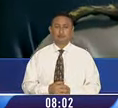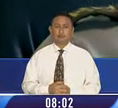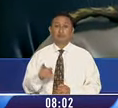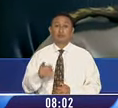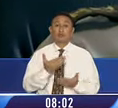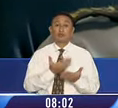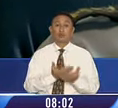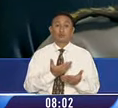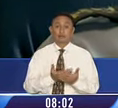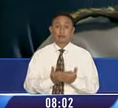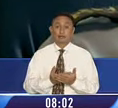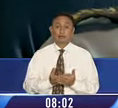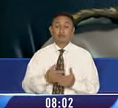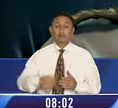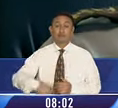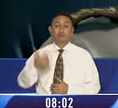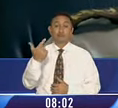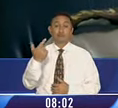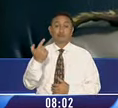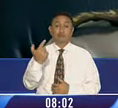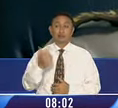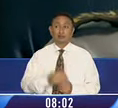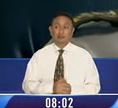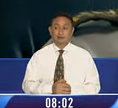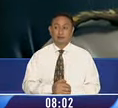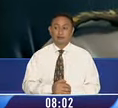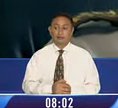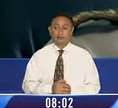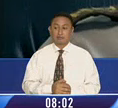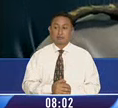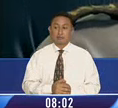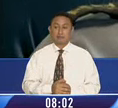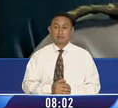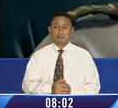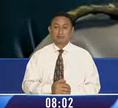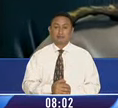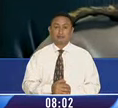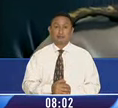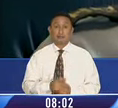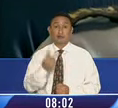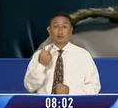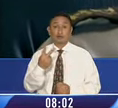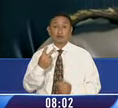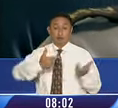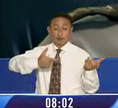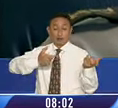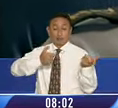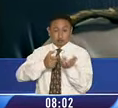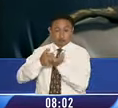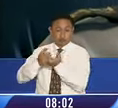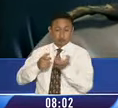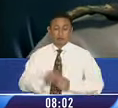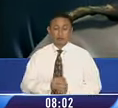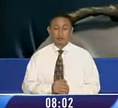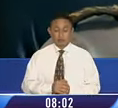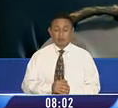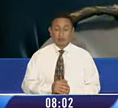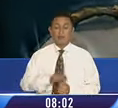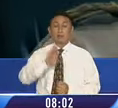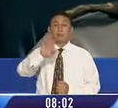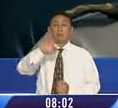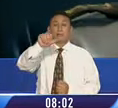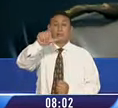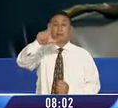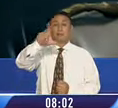evidencias un arma de fogueo muy parecida a la pistola Glock, una subametralladora, 9 cartuchos